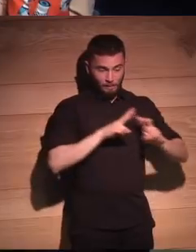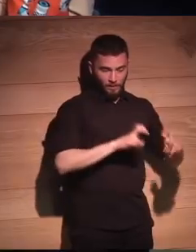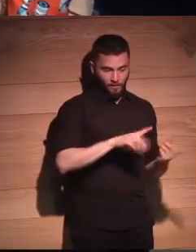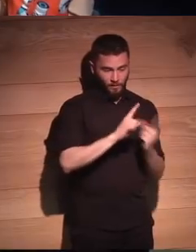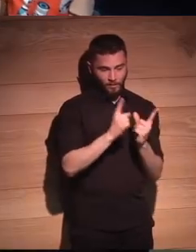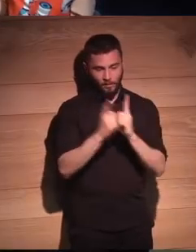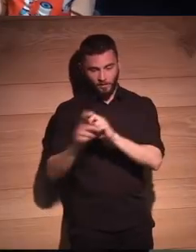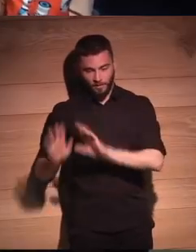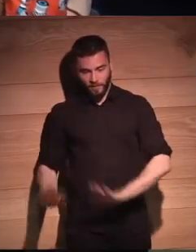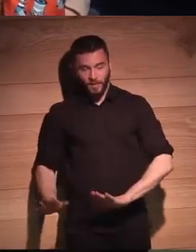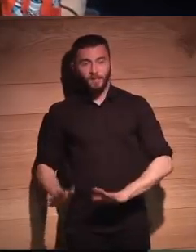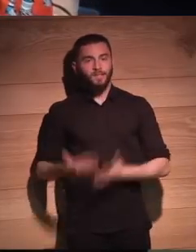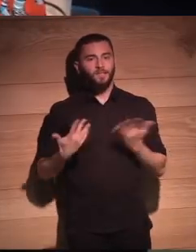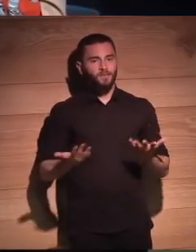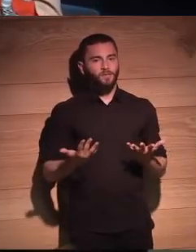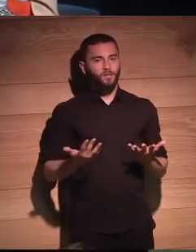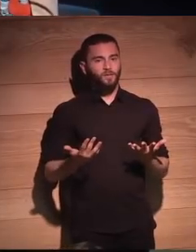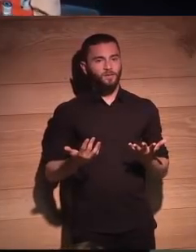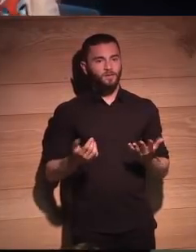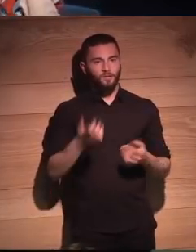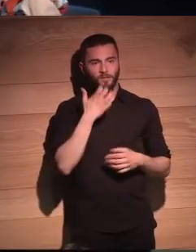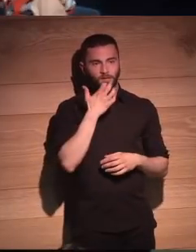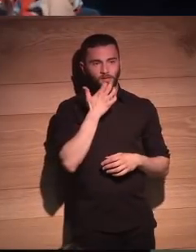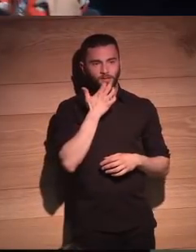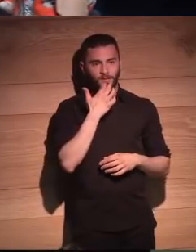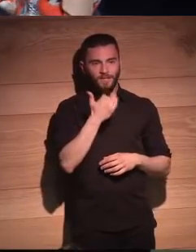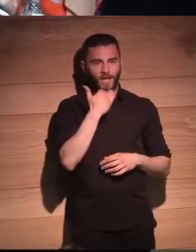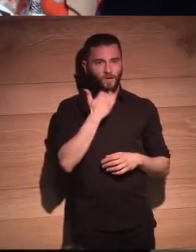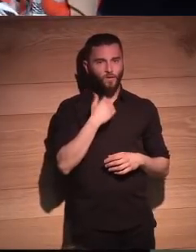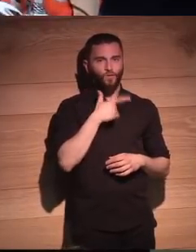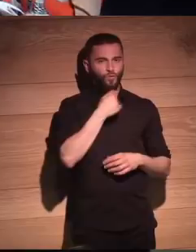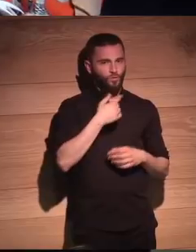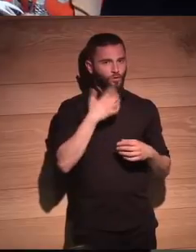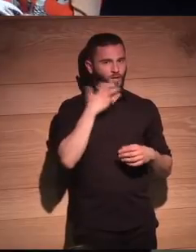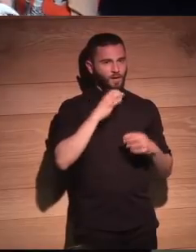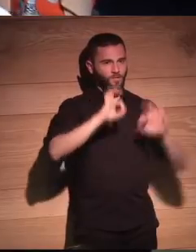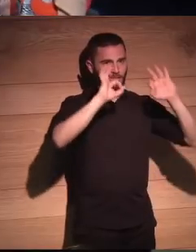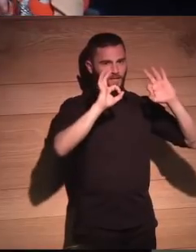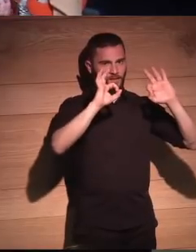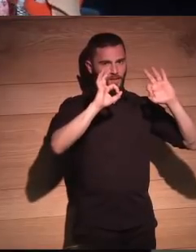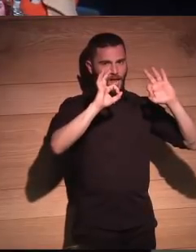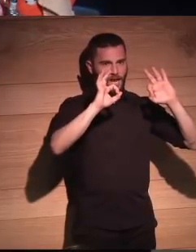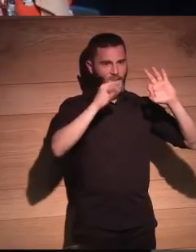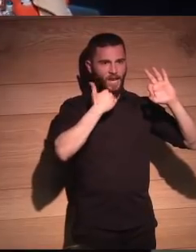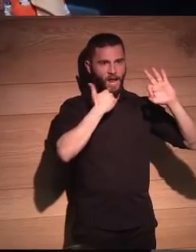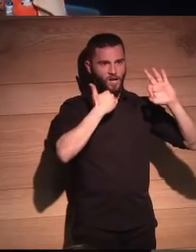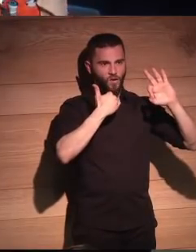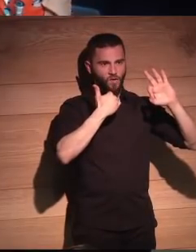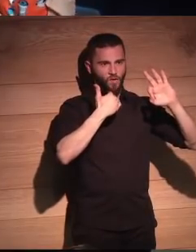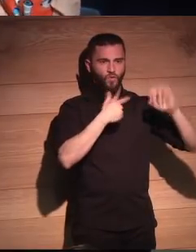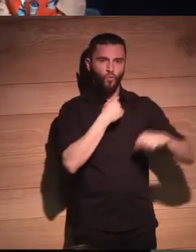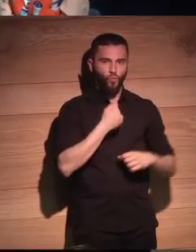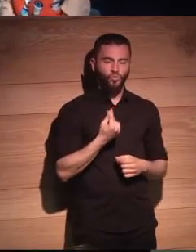principio, si como fetichistas tuvierais que quedaros con algo de Batman, ¿qué objeto os llevaríais a